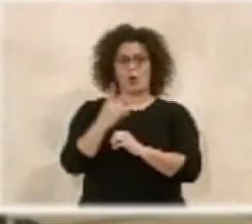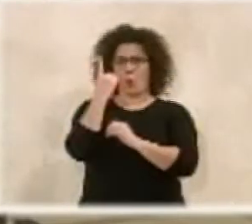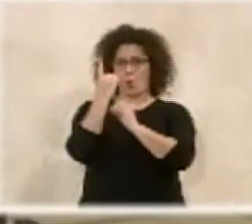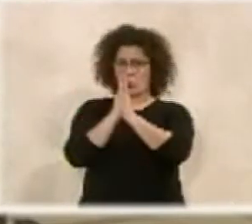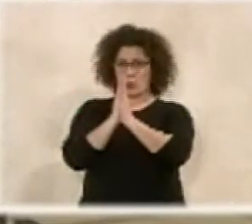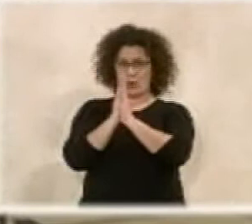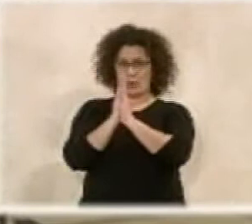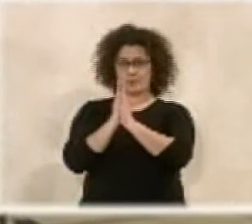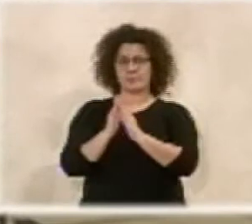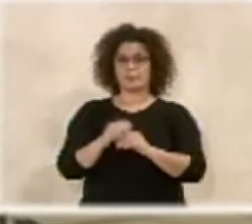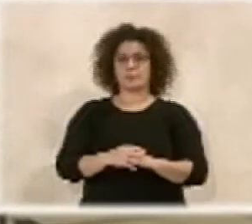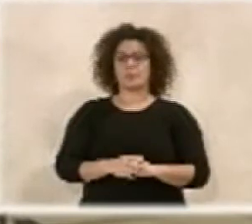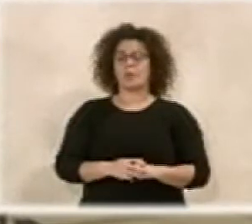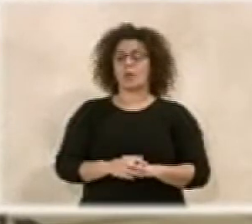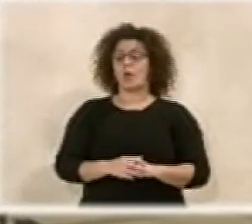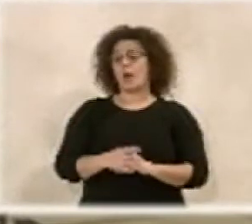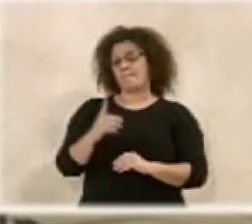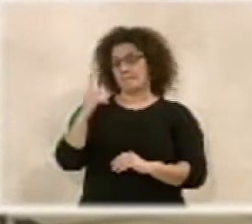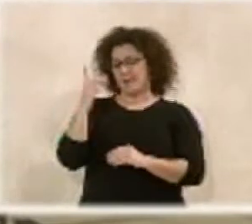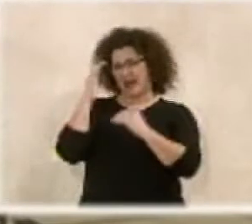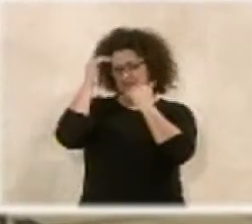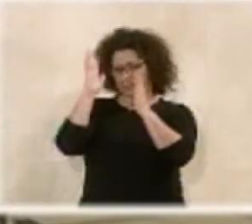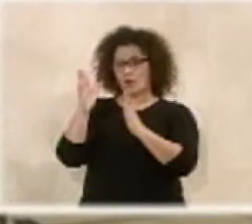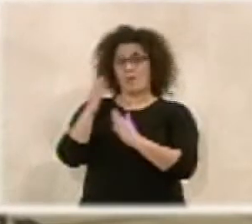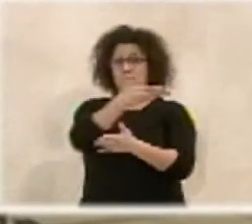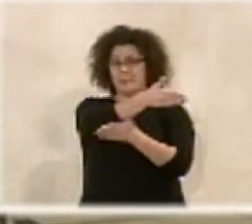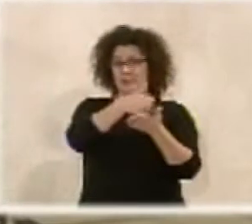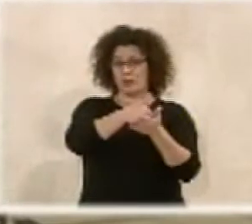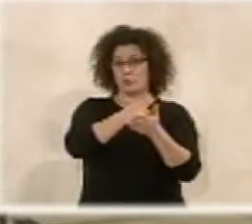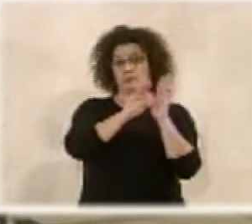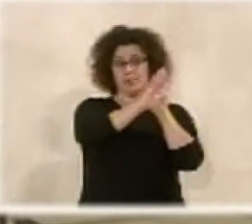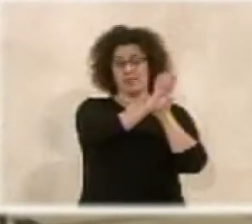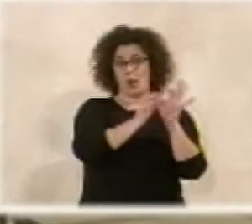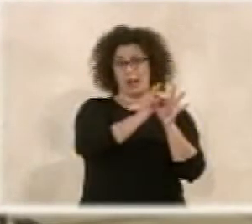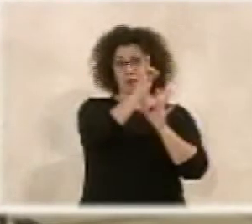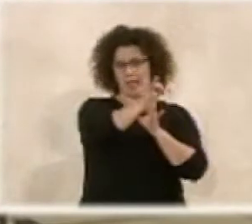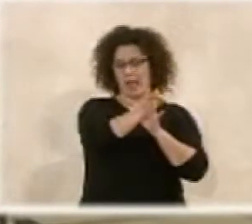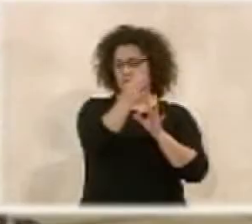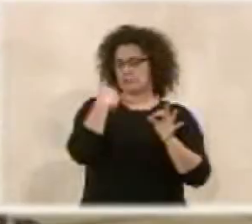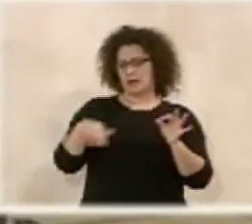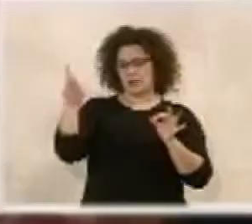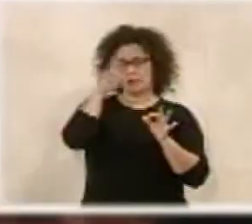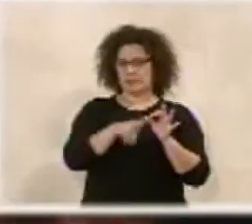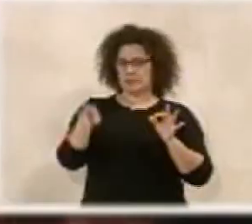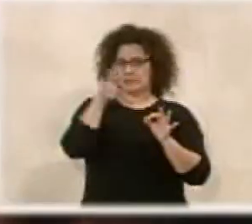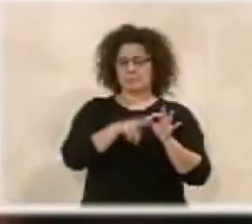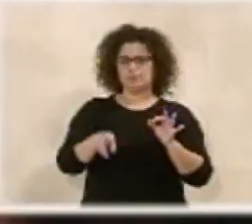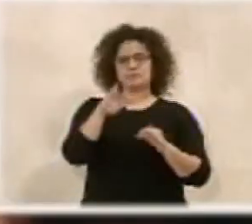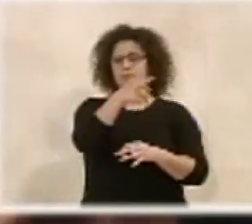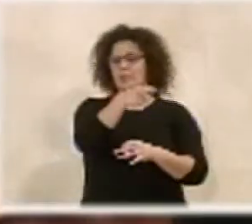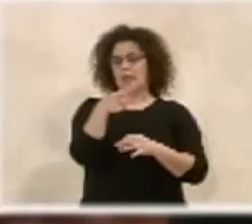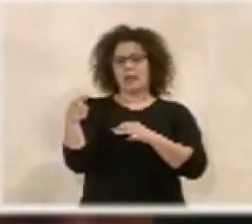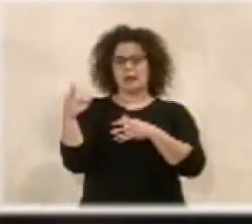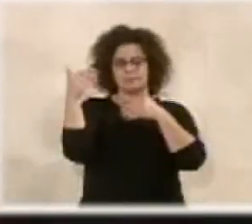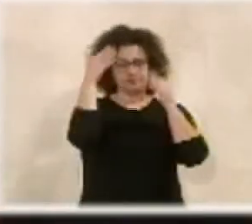es para que tengan en cuenta la petición de los vecinos de Alquiam, que ya es reiterada, de que